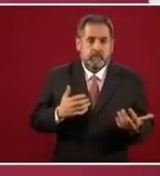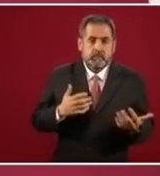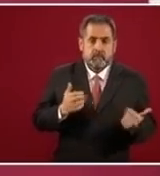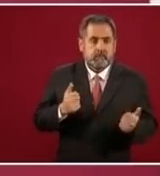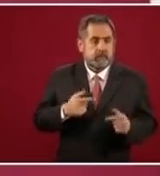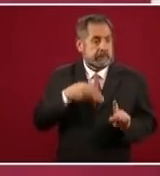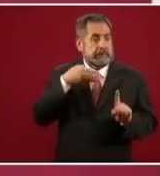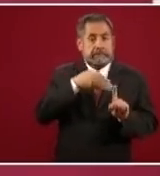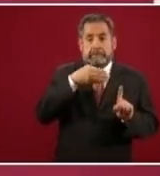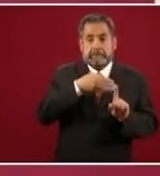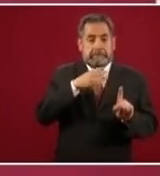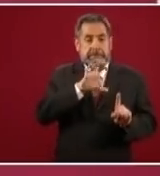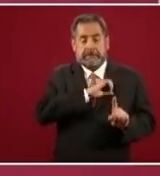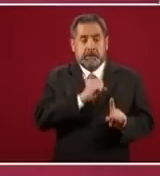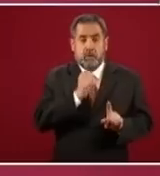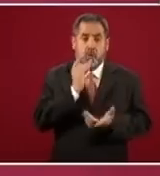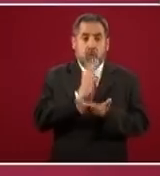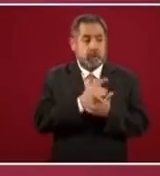favoritas.